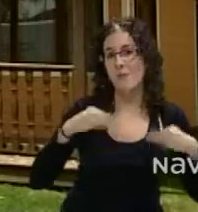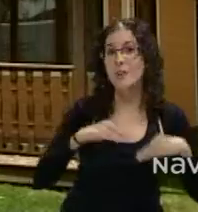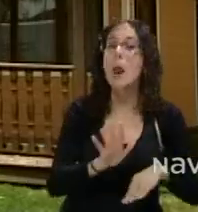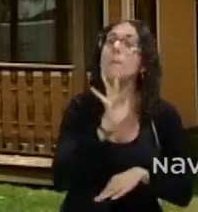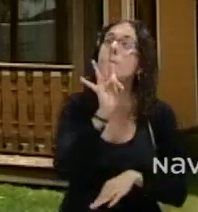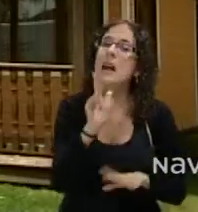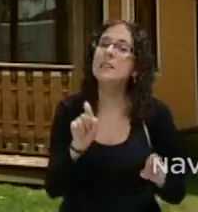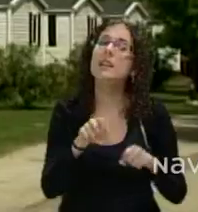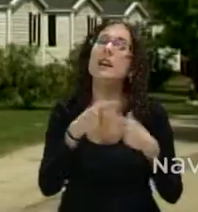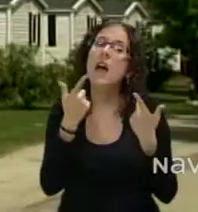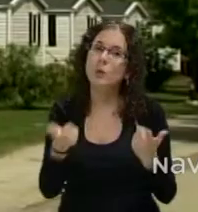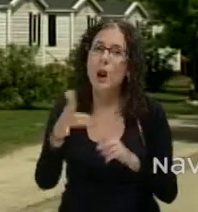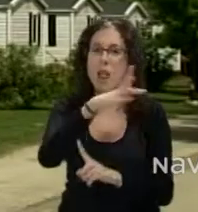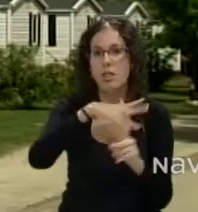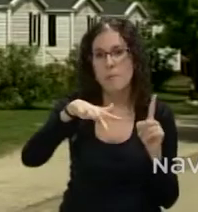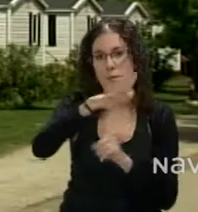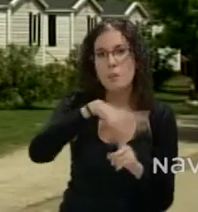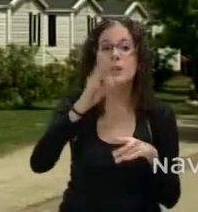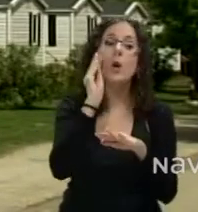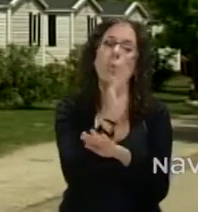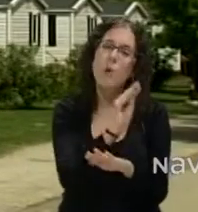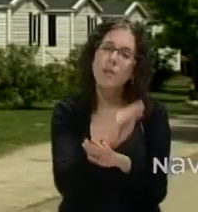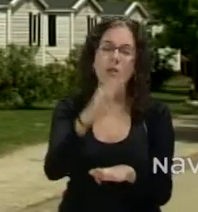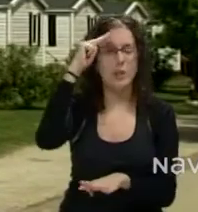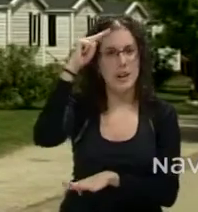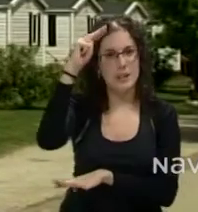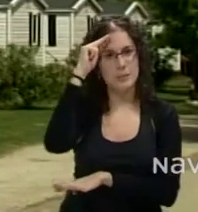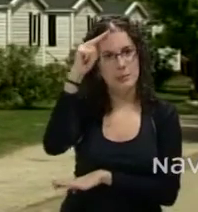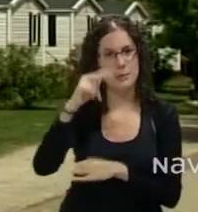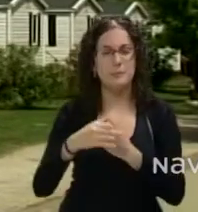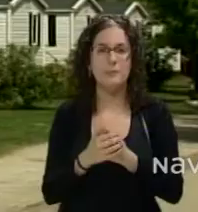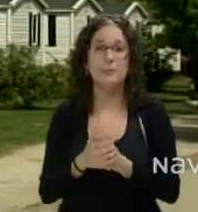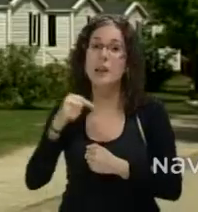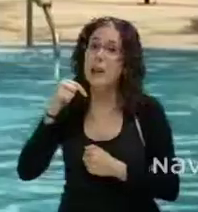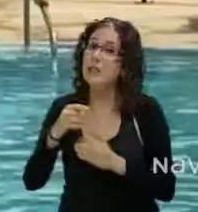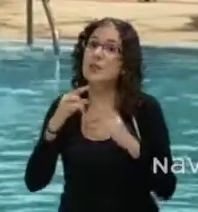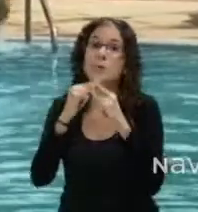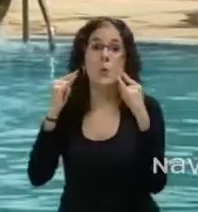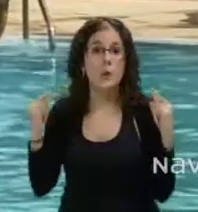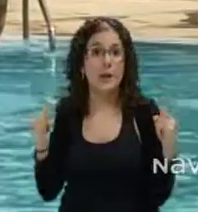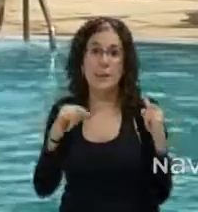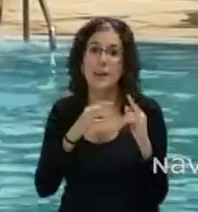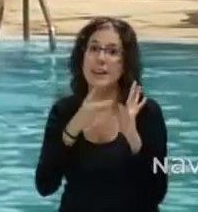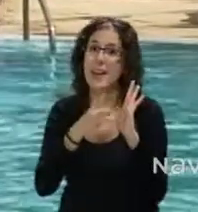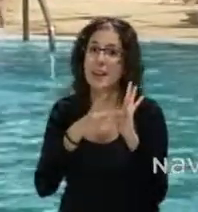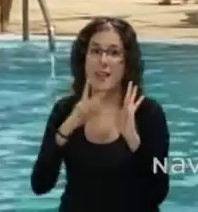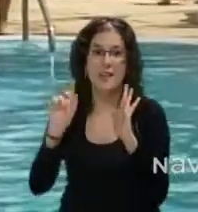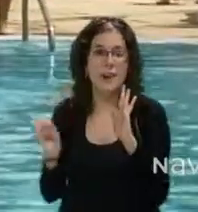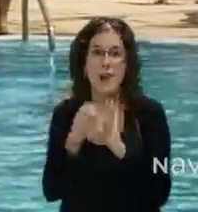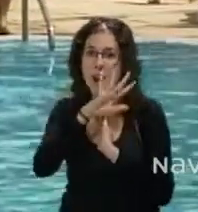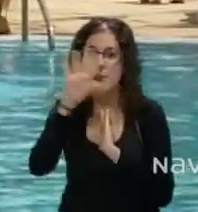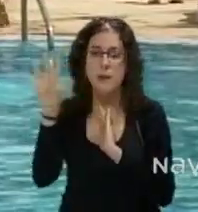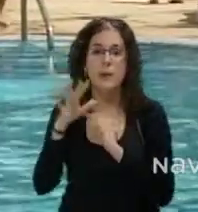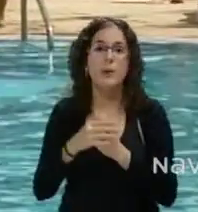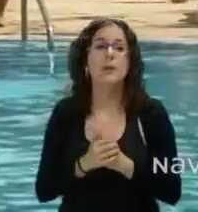y el respeto al medio ambiente y a la naturaleza. Como te he dicho, es un camping de primera categoría, tenemos 22 bungalows, tenemos